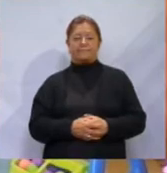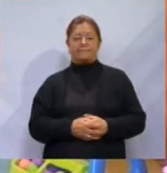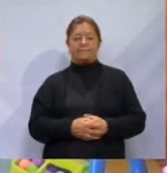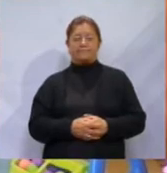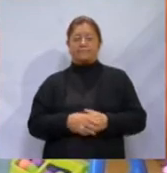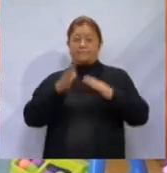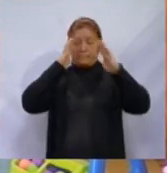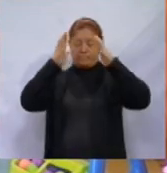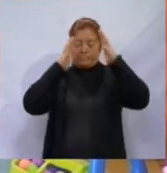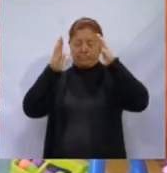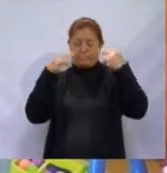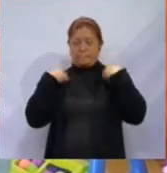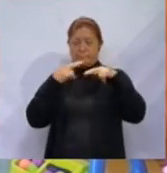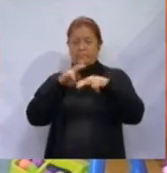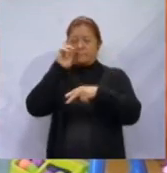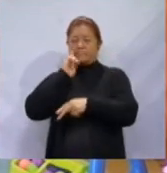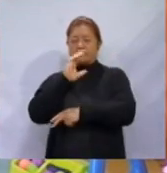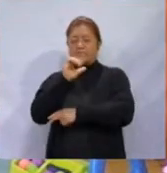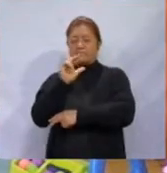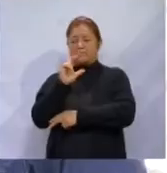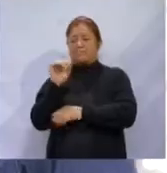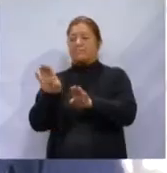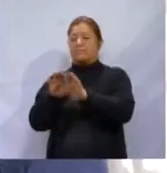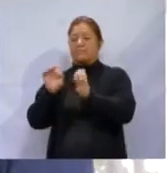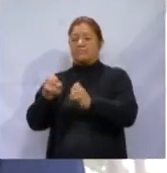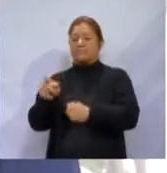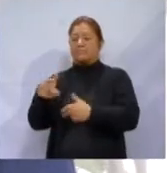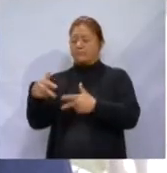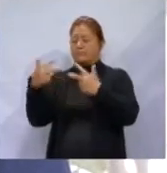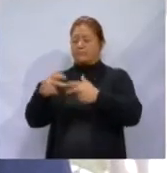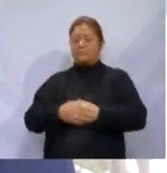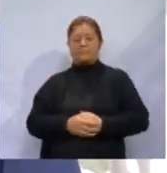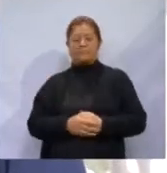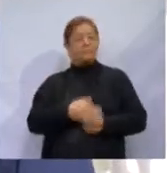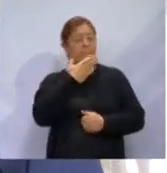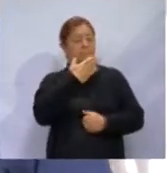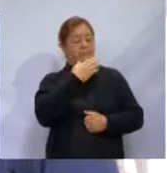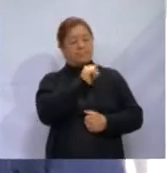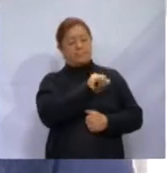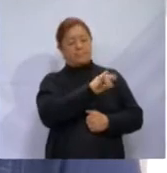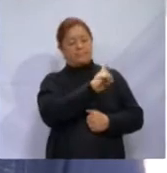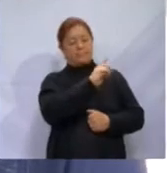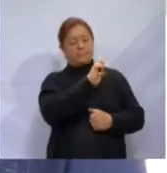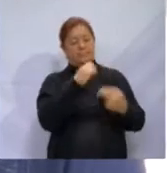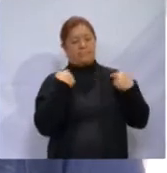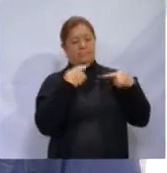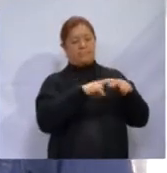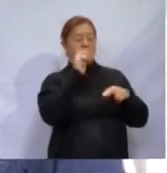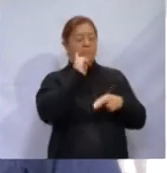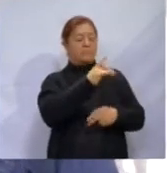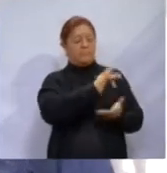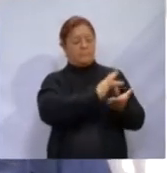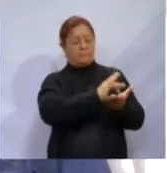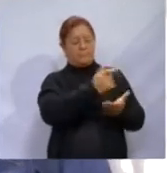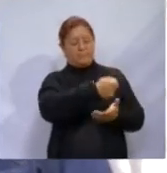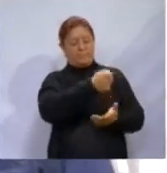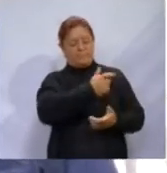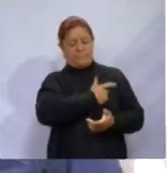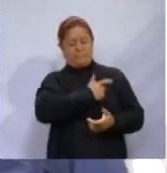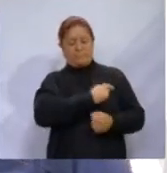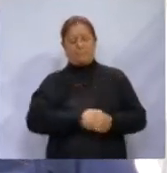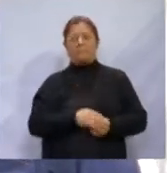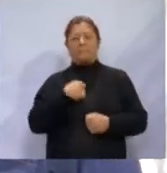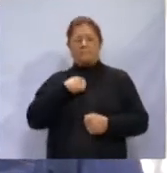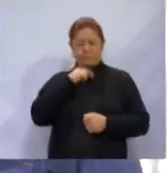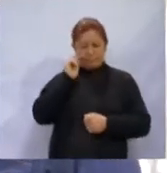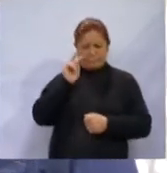Hola, maestra Caro, ¿cómo está? ¿Cómo le van sus clases en línea? Hola, maestra Aide, me va bien, gracias. Es un gusto saludarte. Pero, ¿sabes? He notado